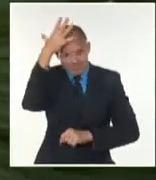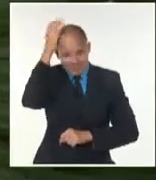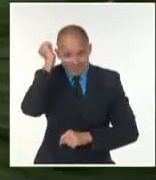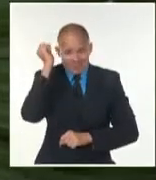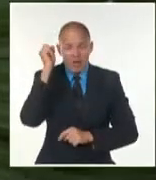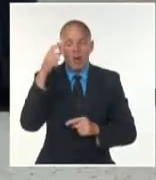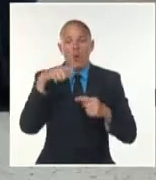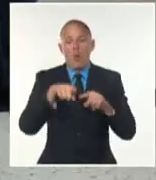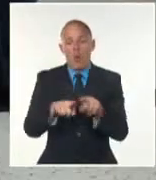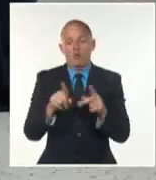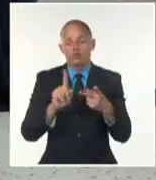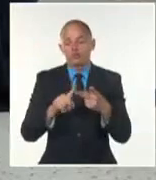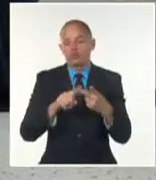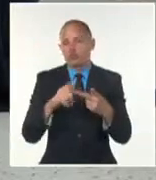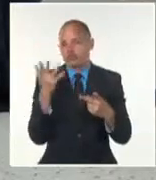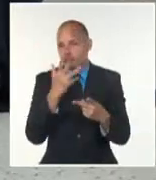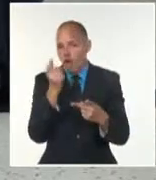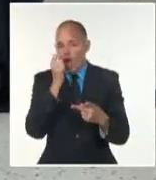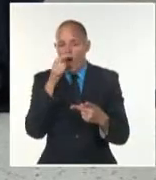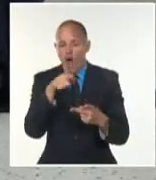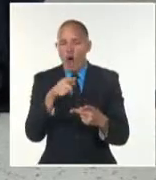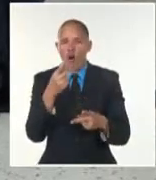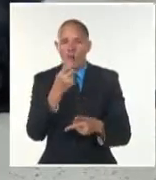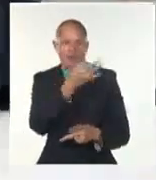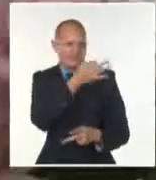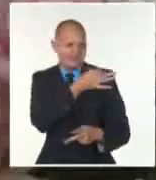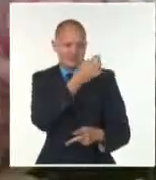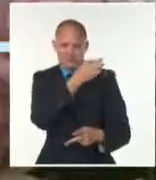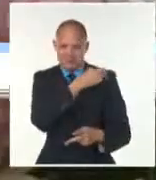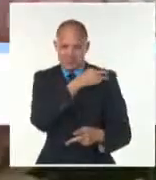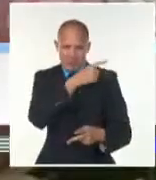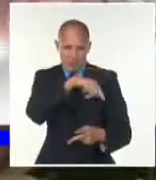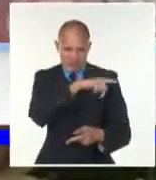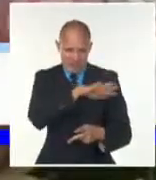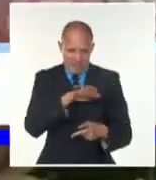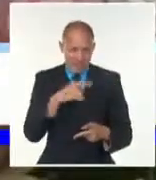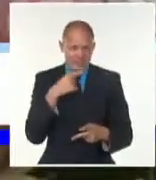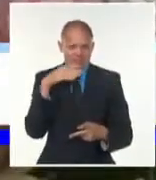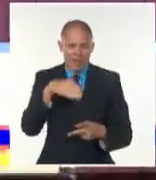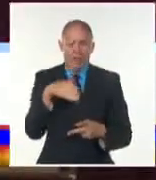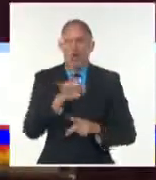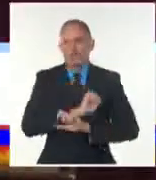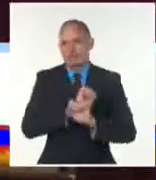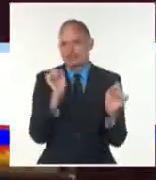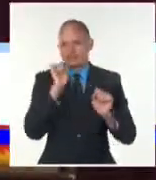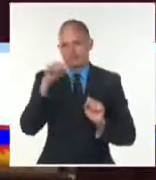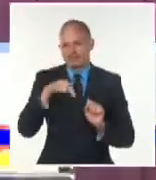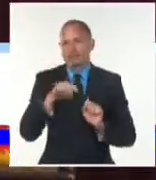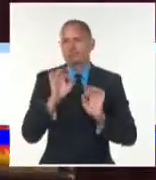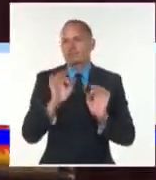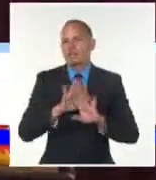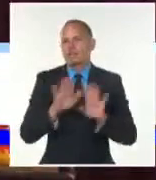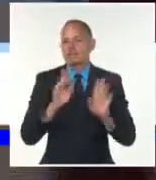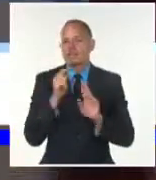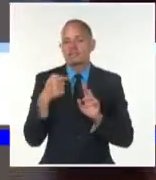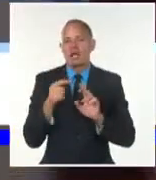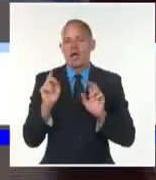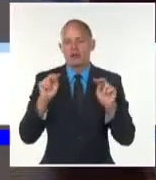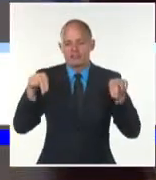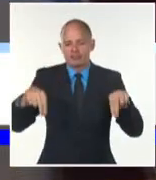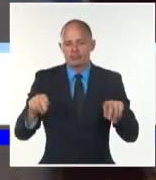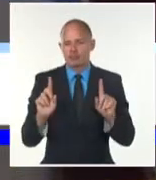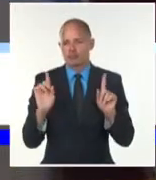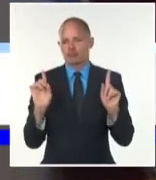del Consejo de ministros general de brigada amado Ricardo guerra rindió al amanecer De este lunes la primera guardia de honor ante la